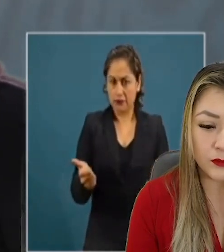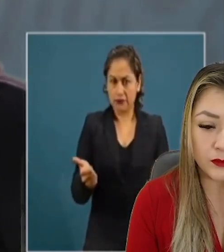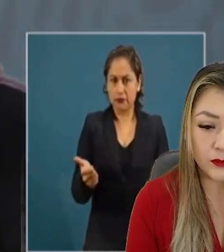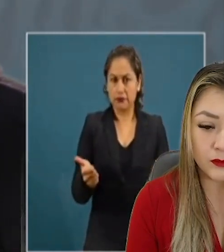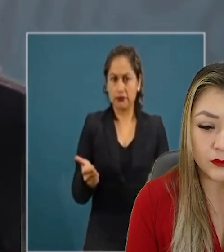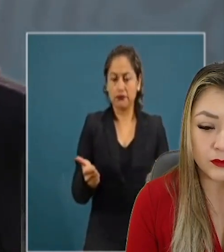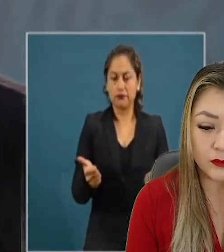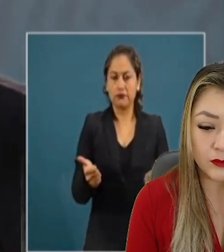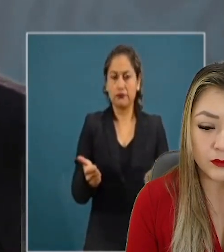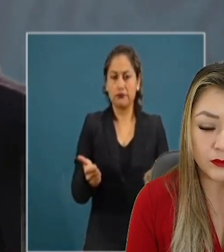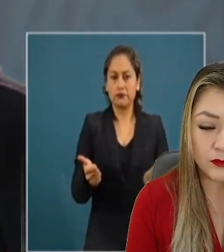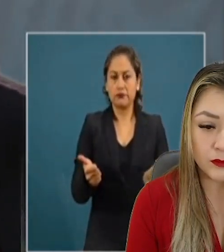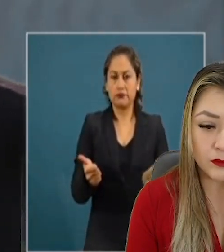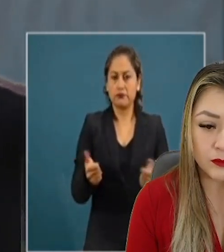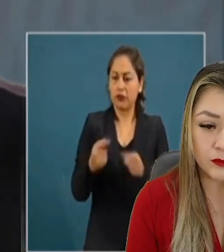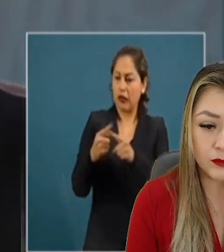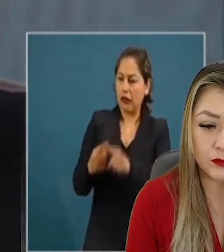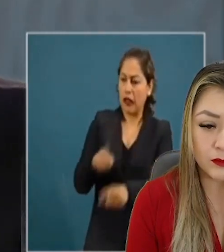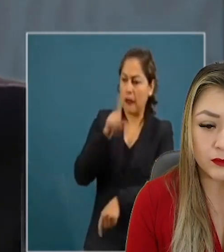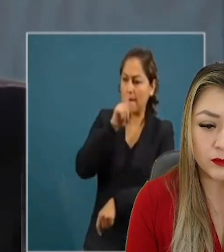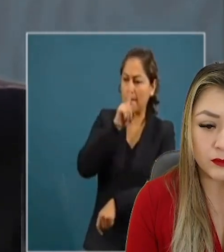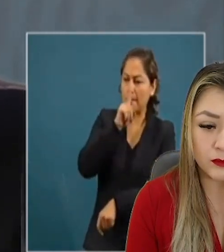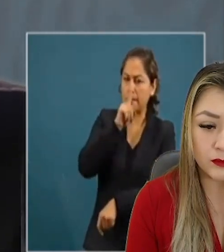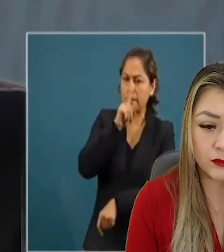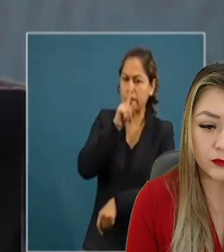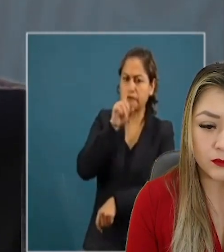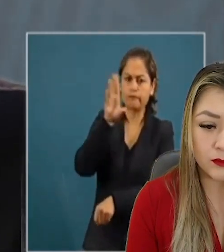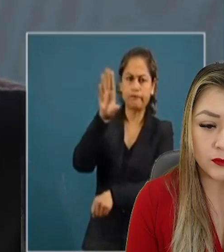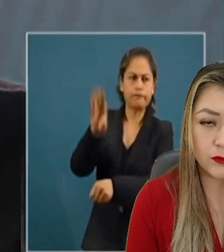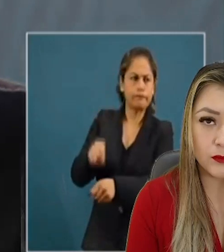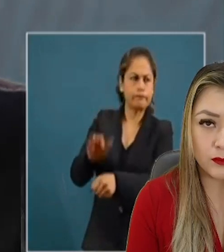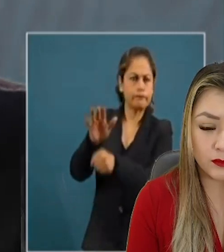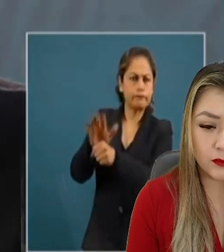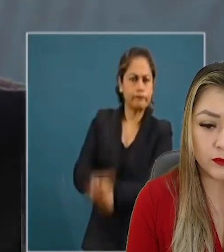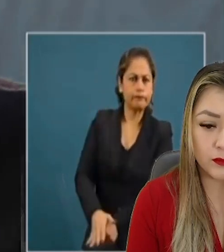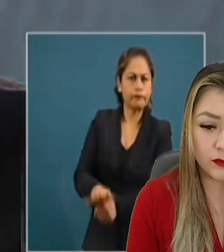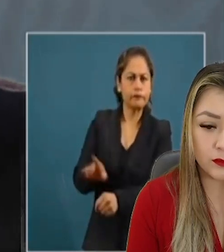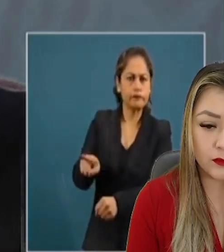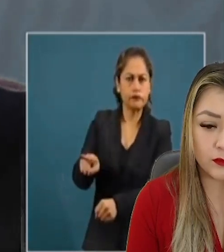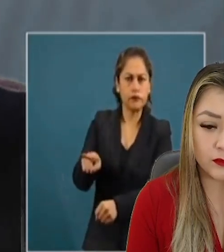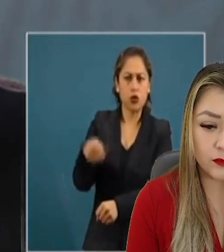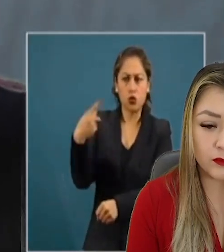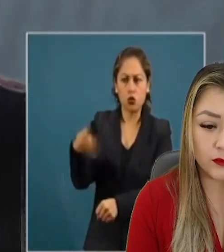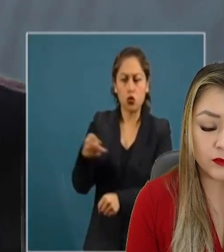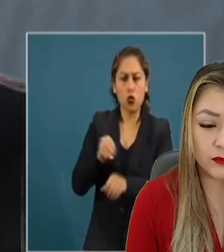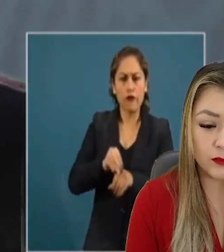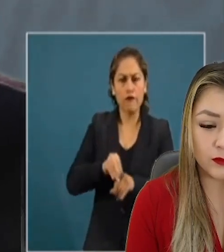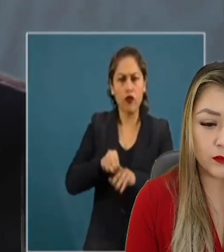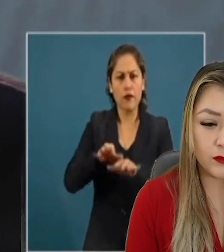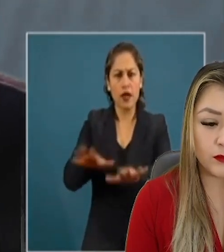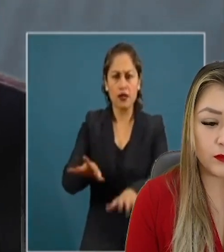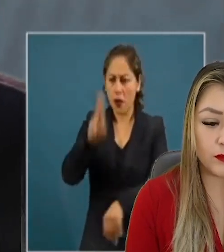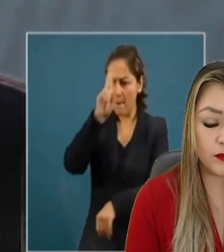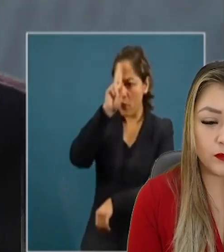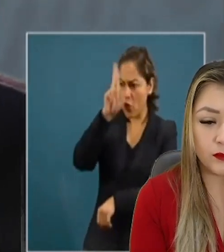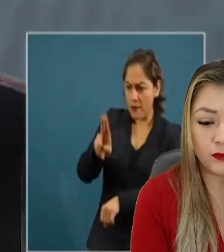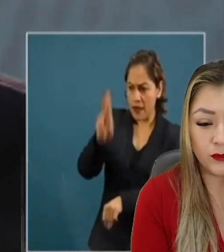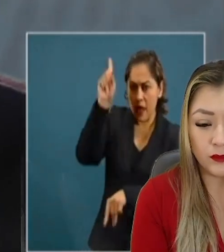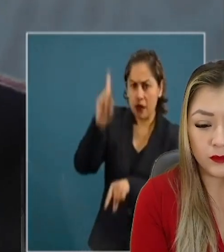lo censuren y le quiten el derecho de transmitir un mensaje en Twitter